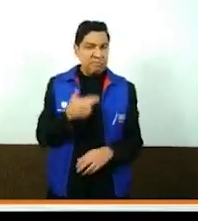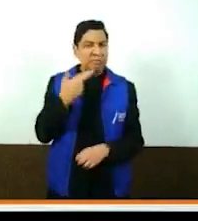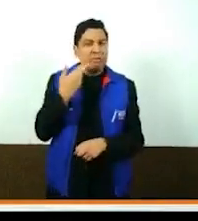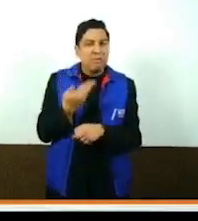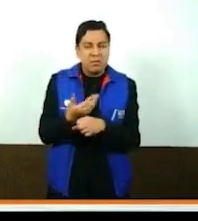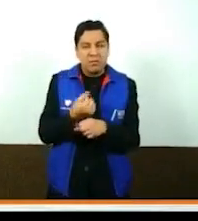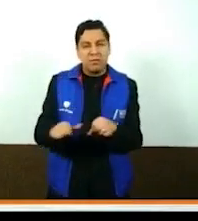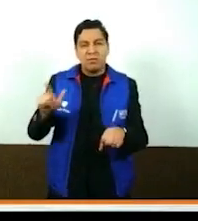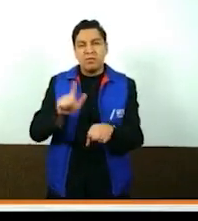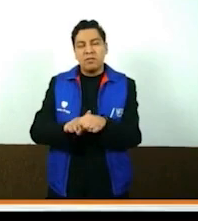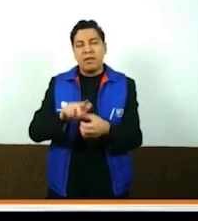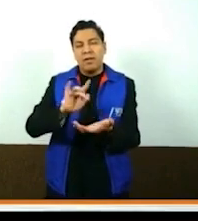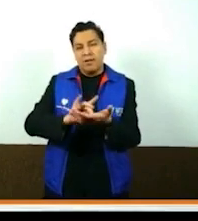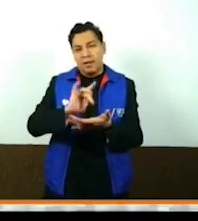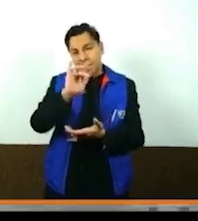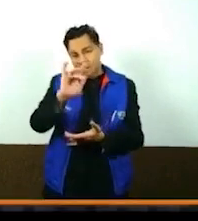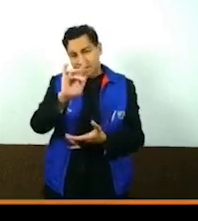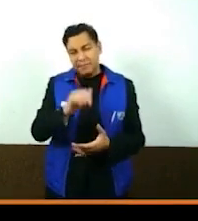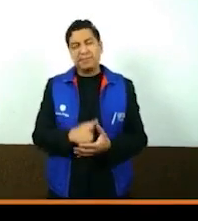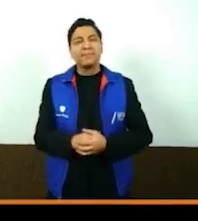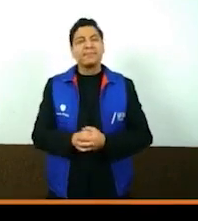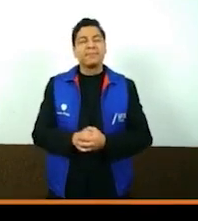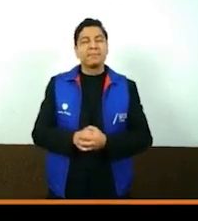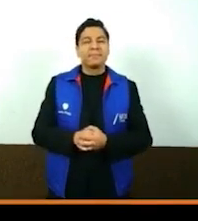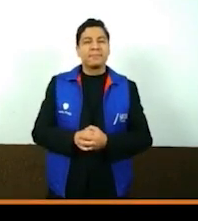empresas. Gracias.